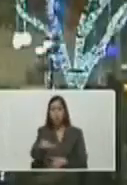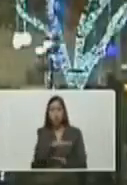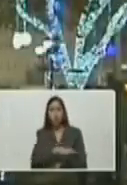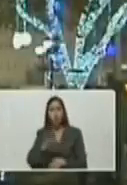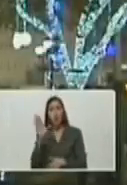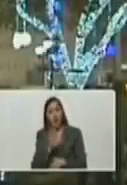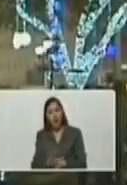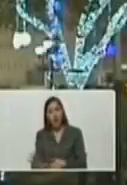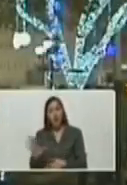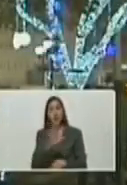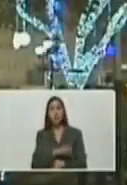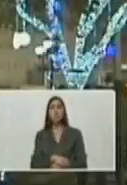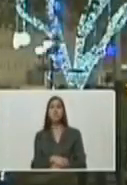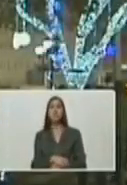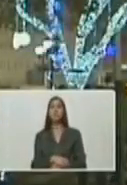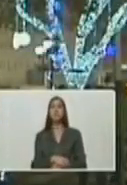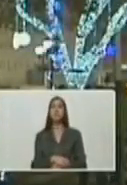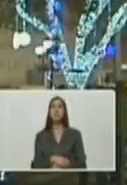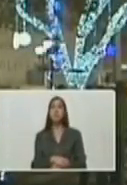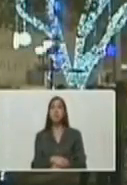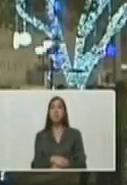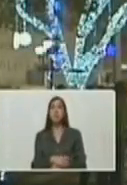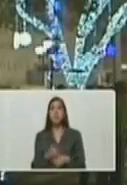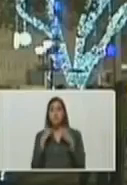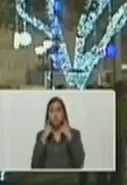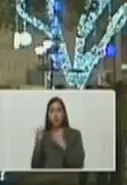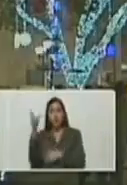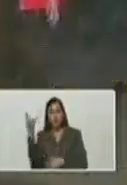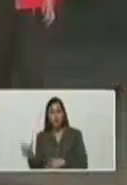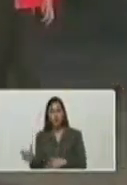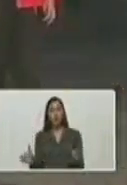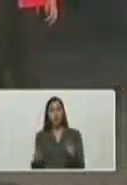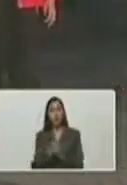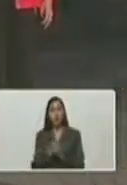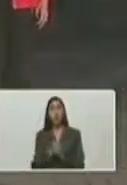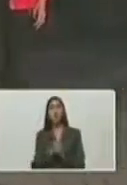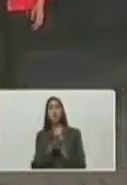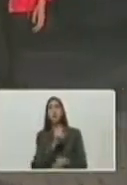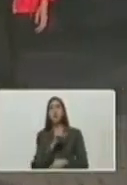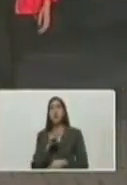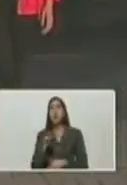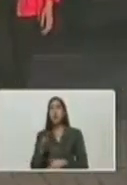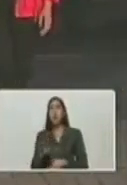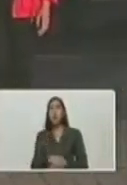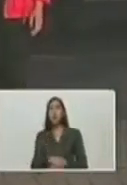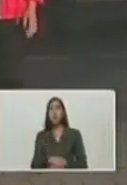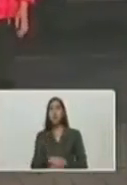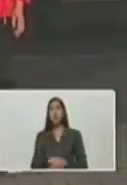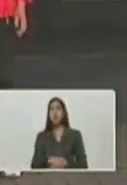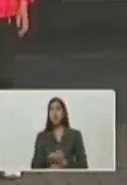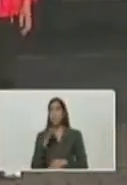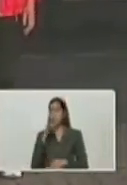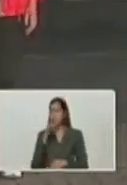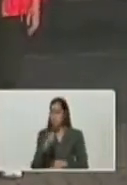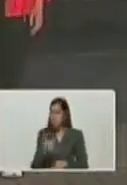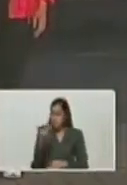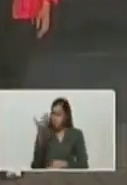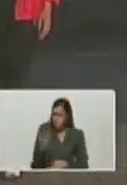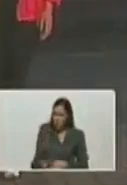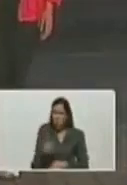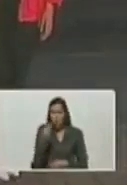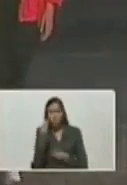Caracas. Pero vamos a dejar que nuestra compatriota Jacqueline Faría dirija a usted unas palabras de cómo vamos también